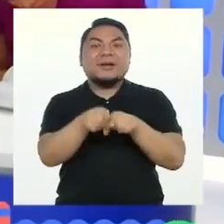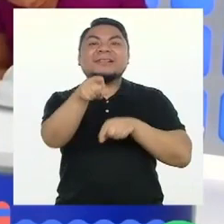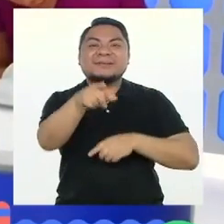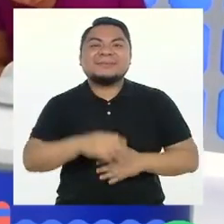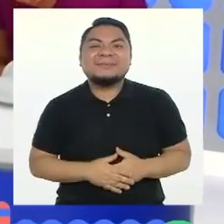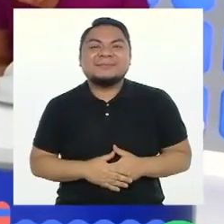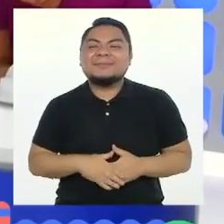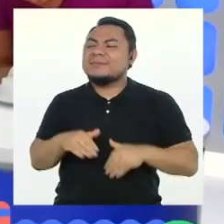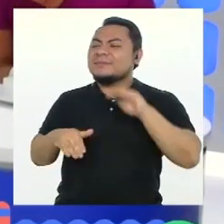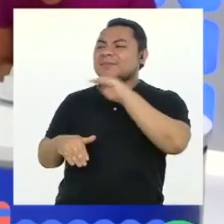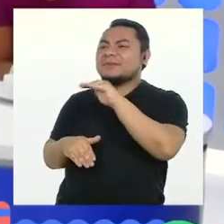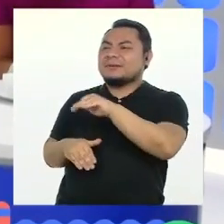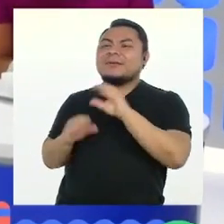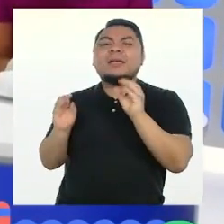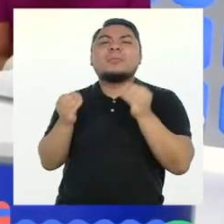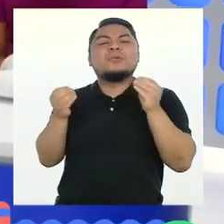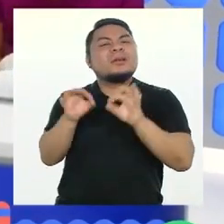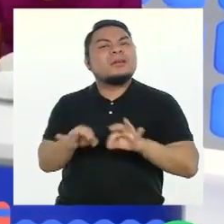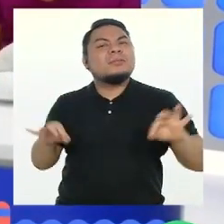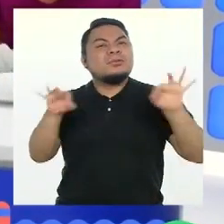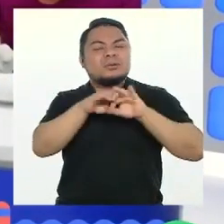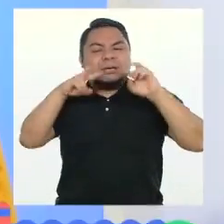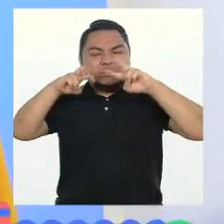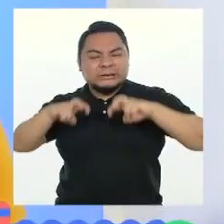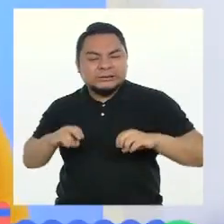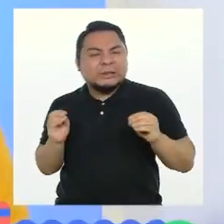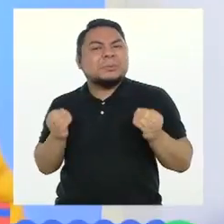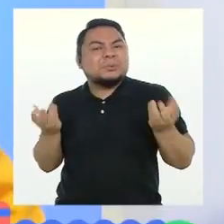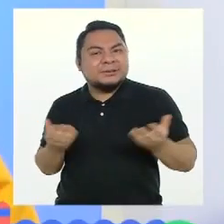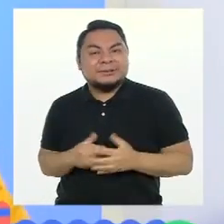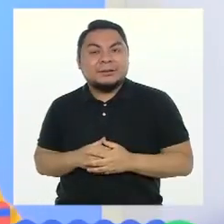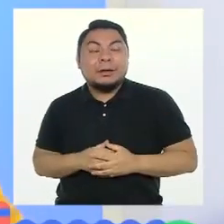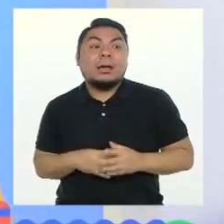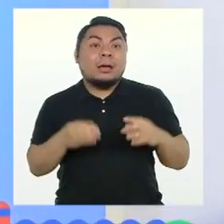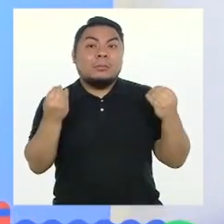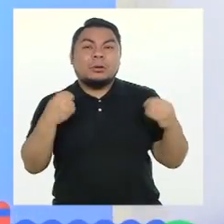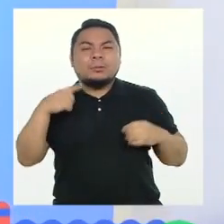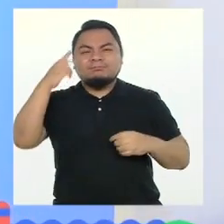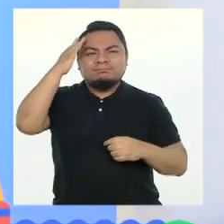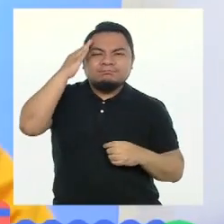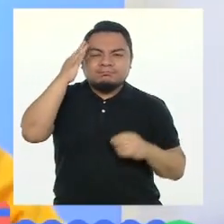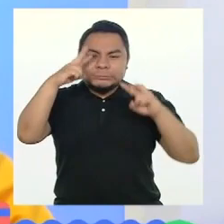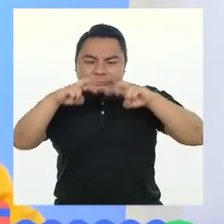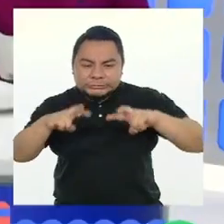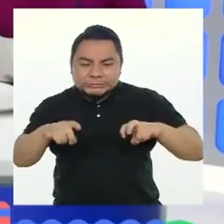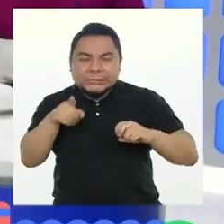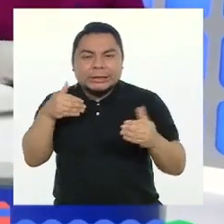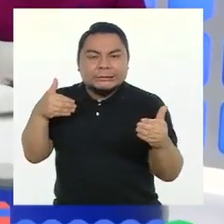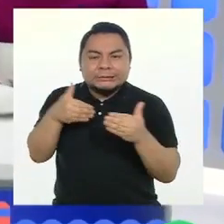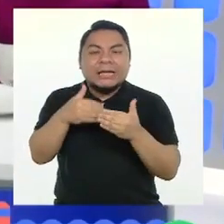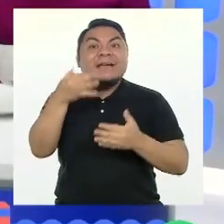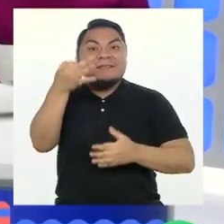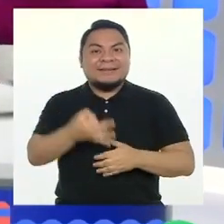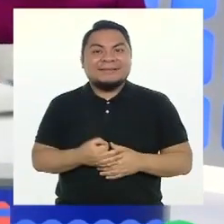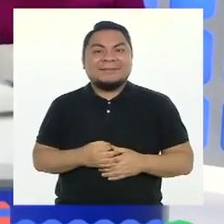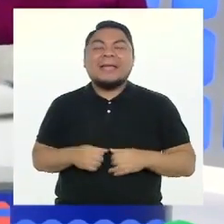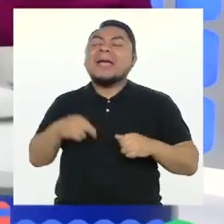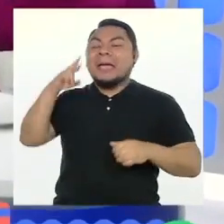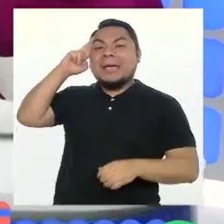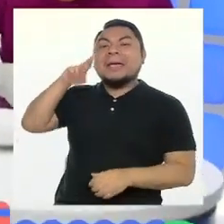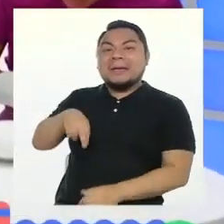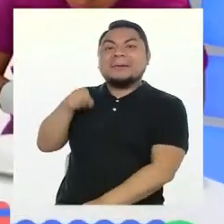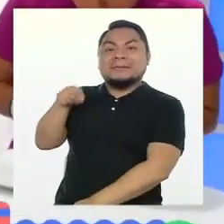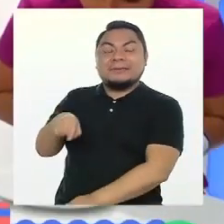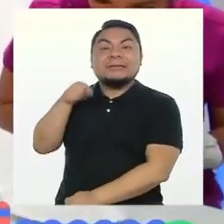A ver, Manuel, ¿por qué es importante experimentar? Porque experimentar nos acerca a la verdad. Es correcto. Y